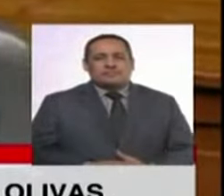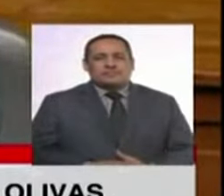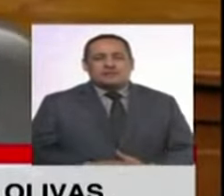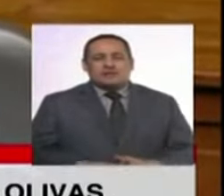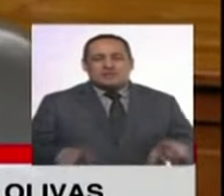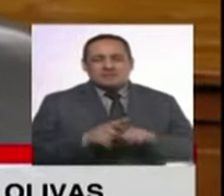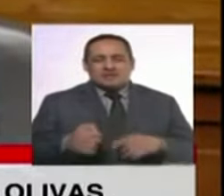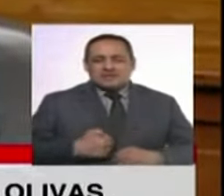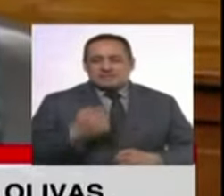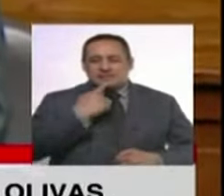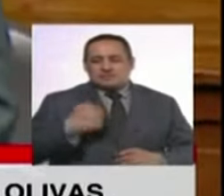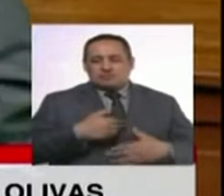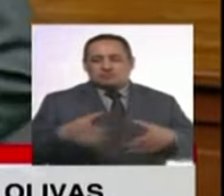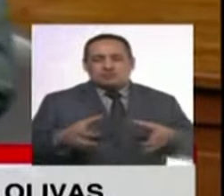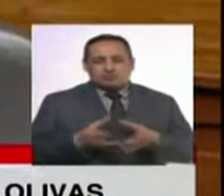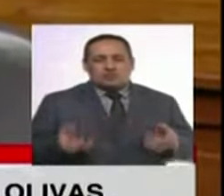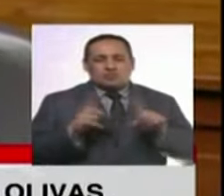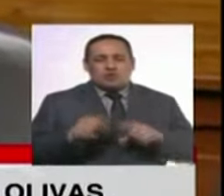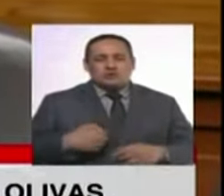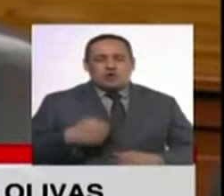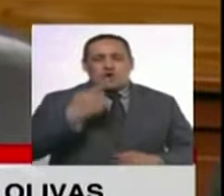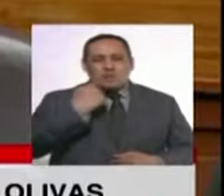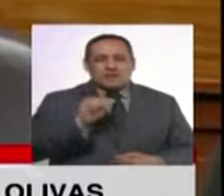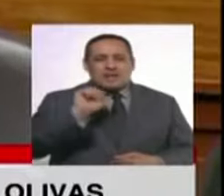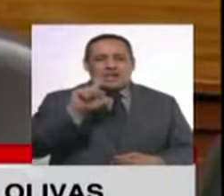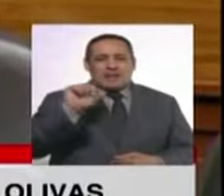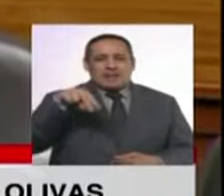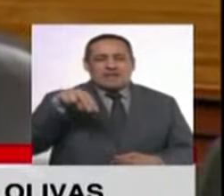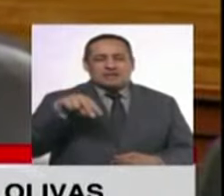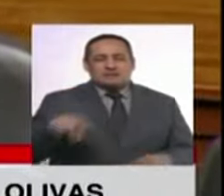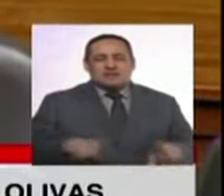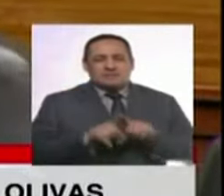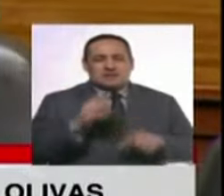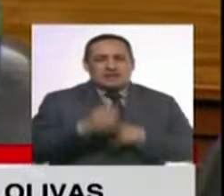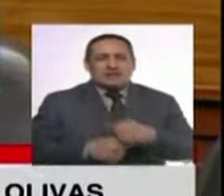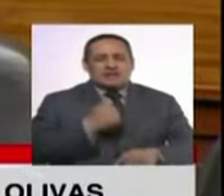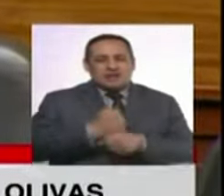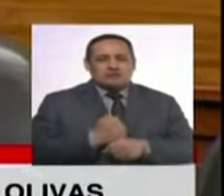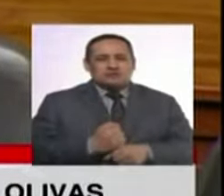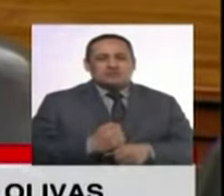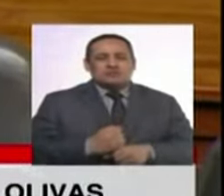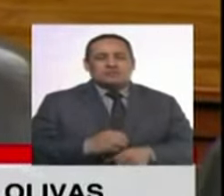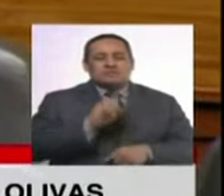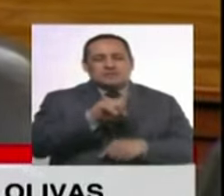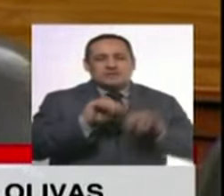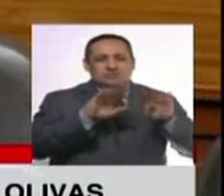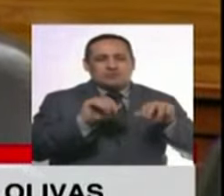que decimos nosotros cuando hablan García el año 2985